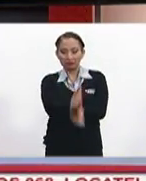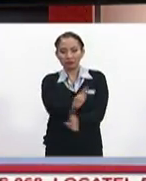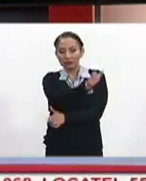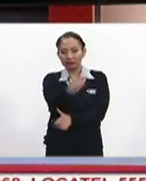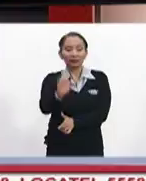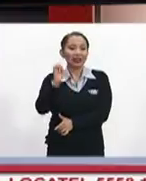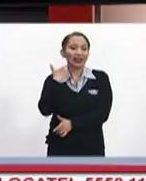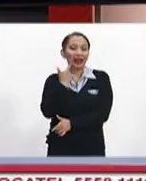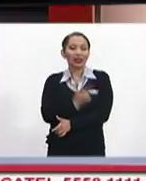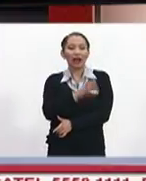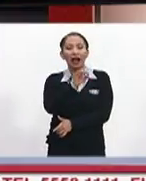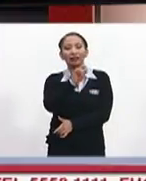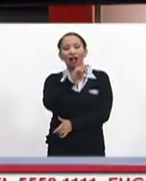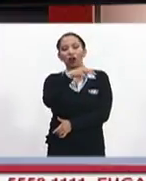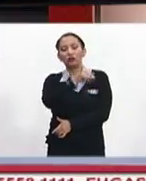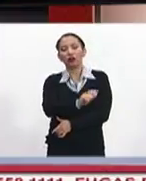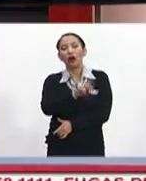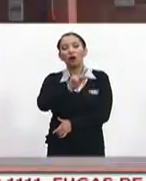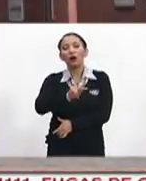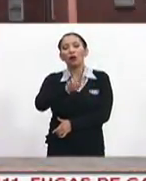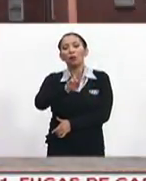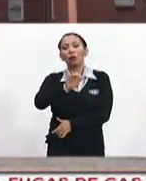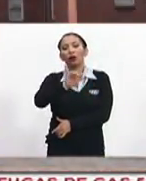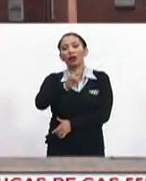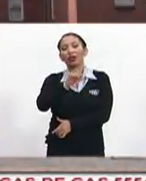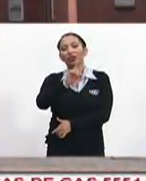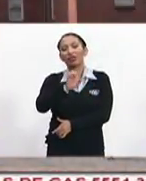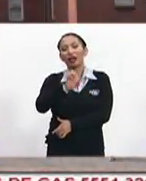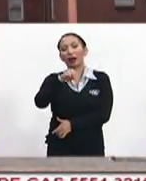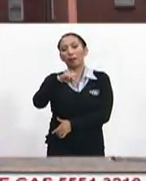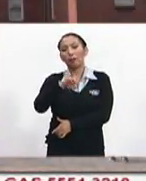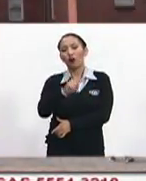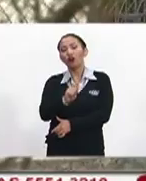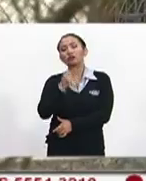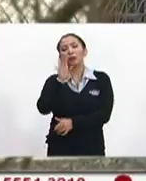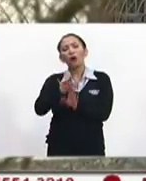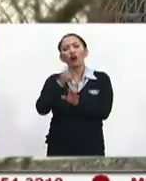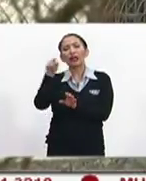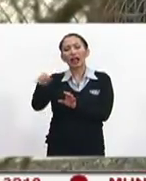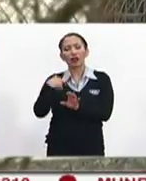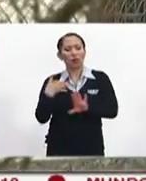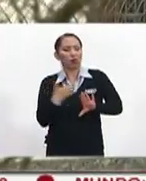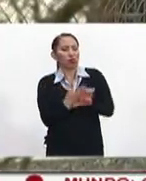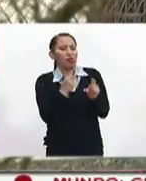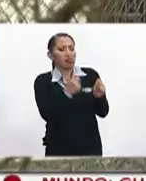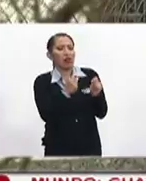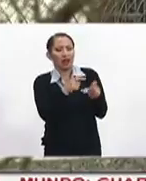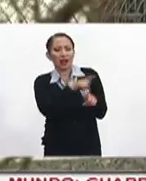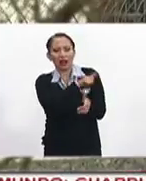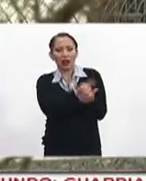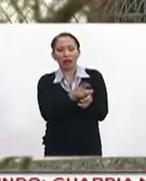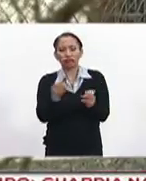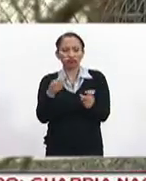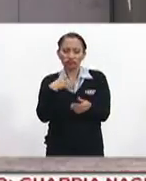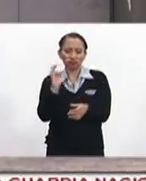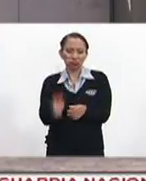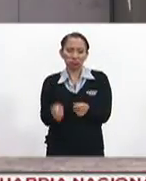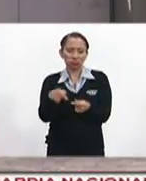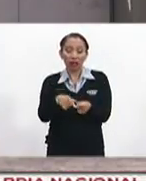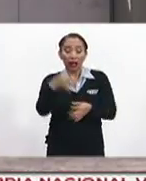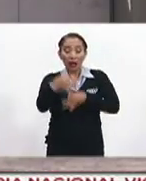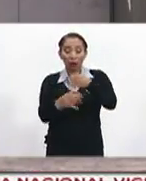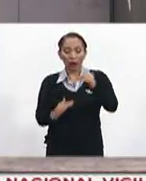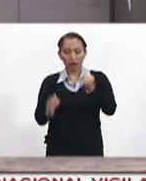fianza al expresidente de Cataluña, Carles Puigdemont, tras descartar el delito de rebelión al considerarlo inadmisible. Sin embargo, el